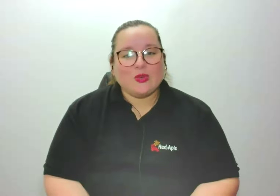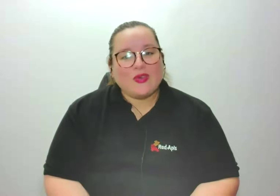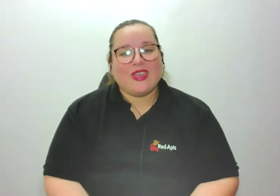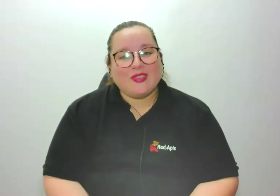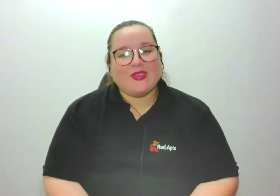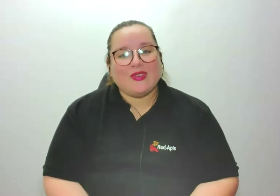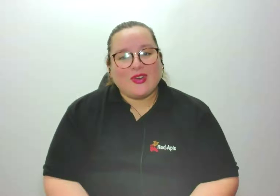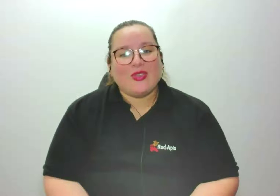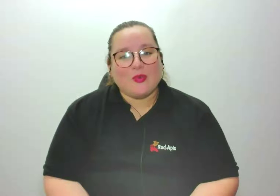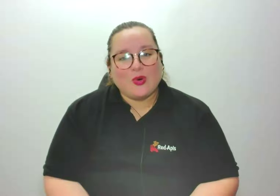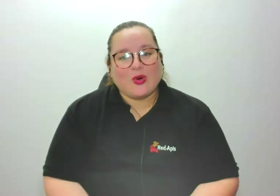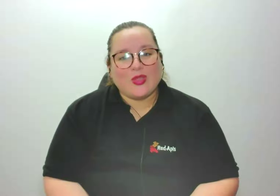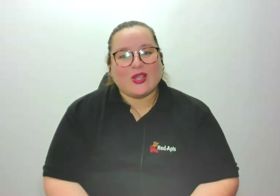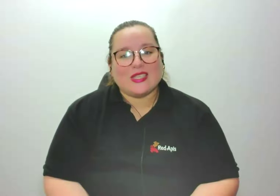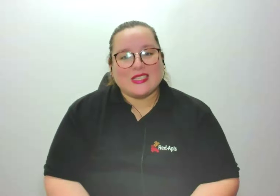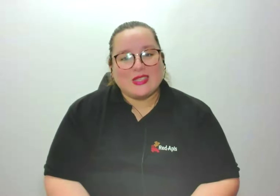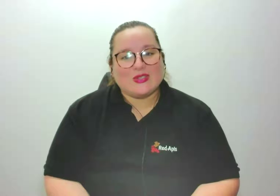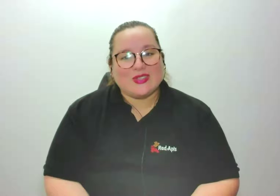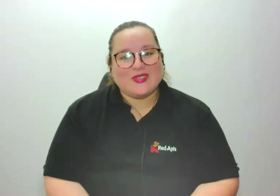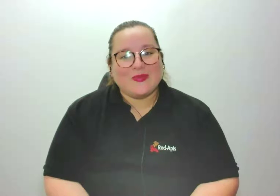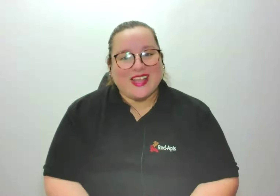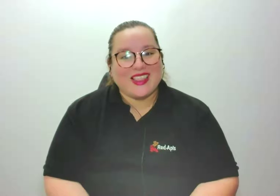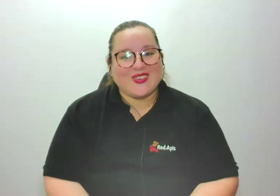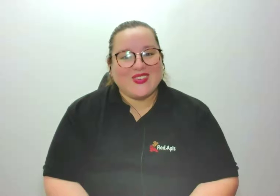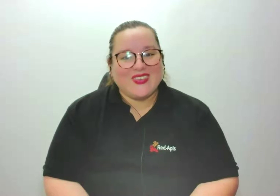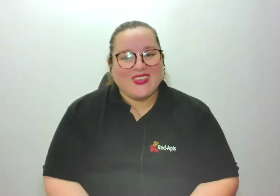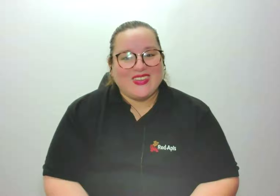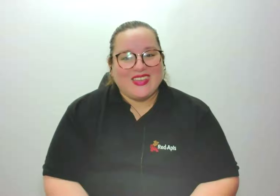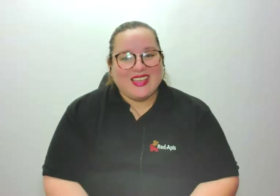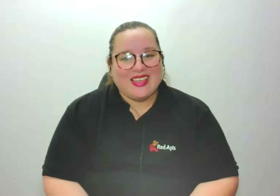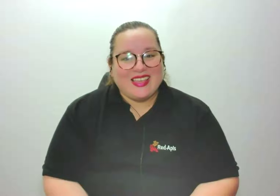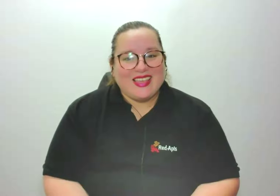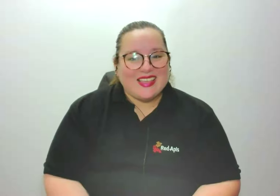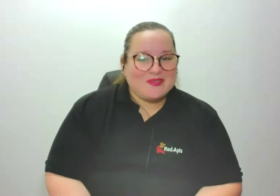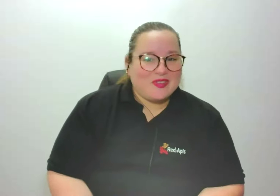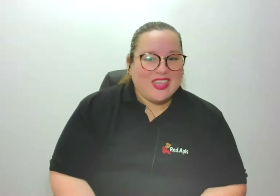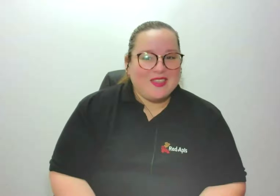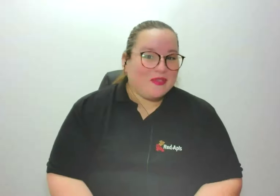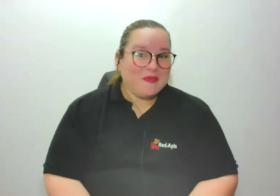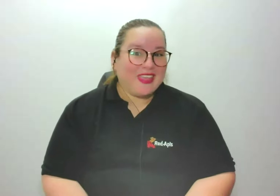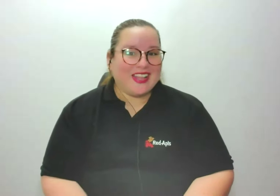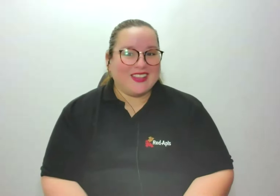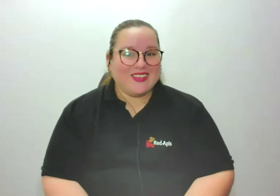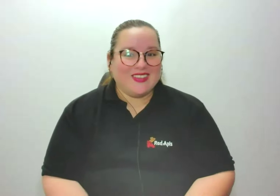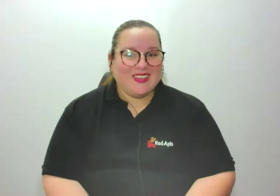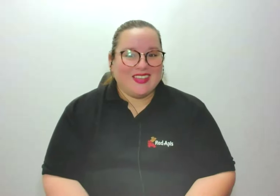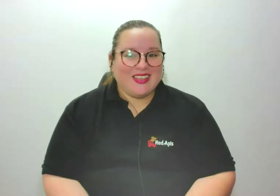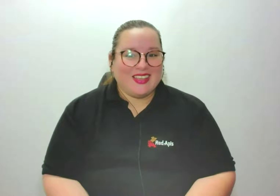Yo estuve viendo los dibujos de los chanchitos, estuve mirando y que se movían y me fui